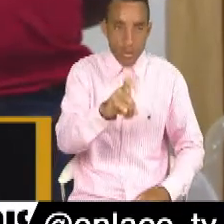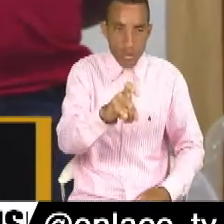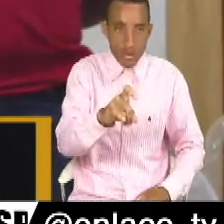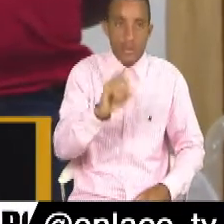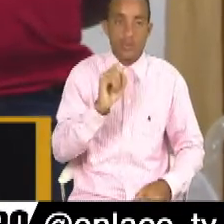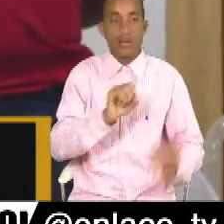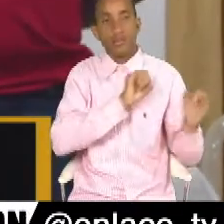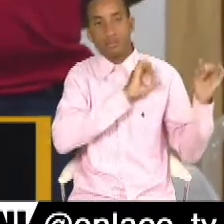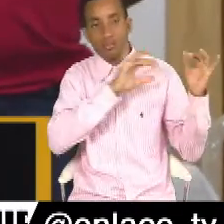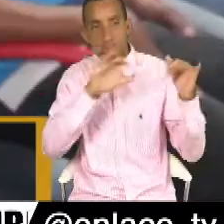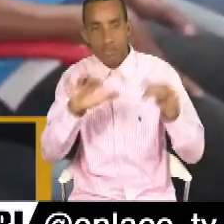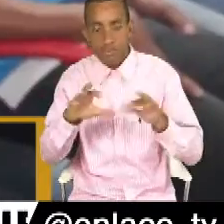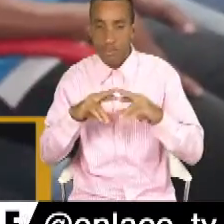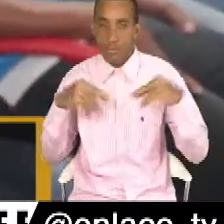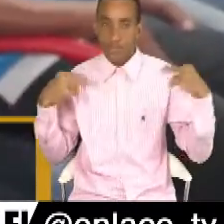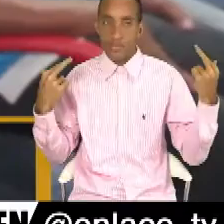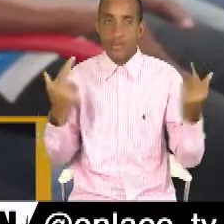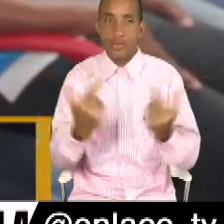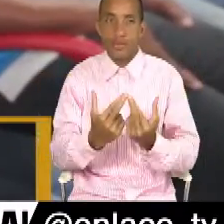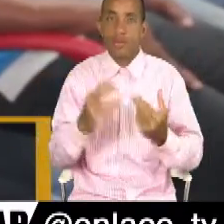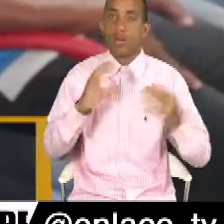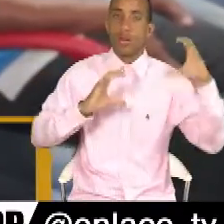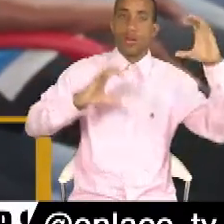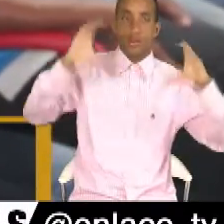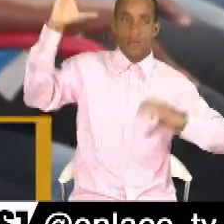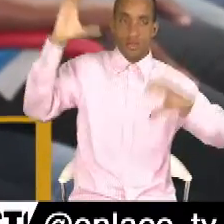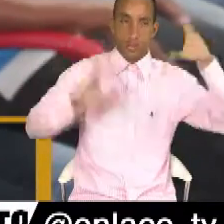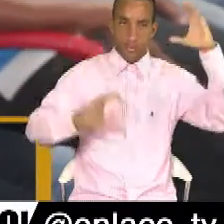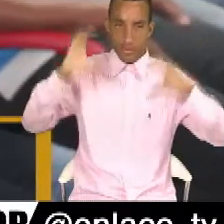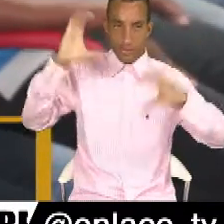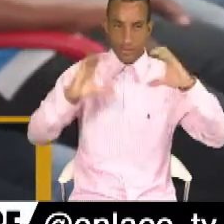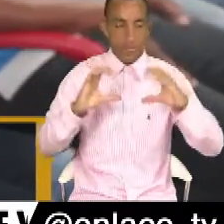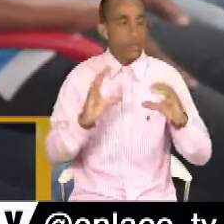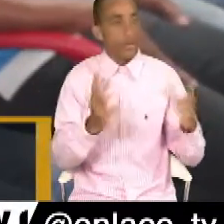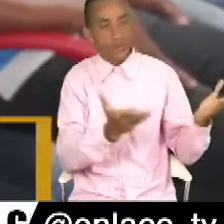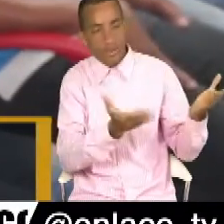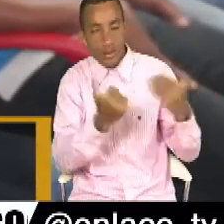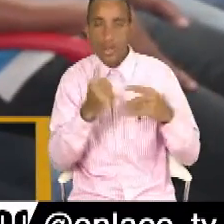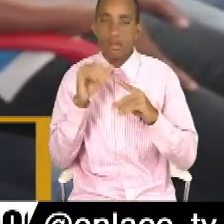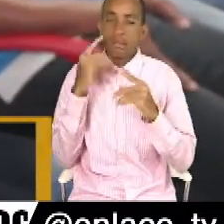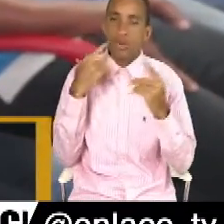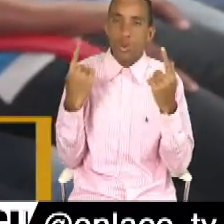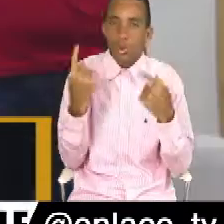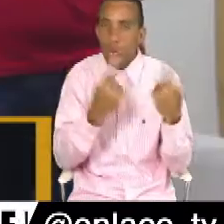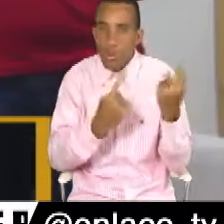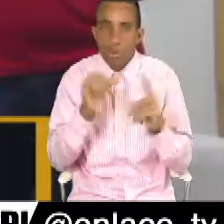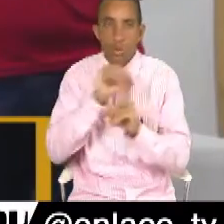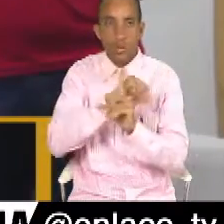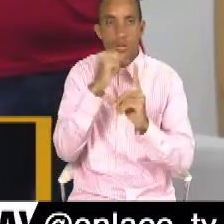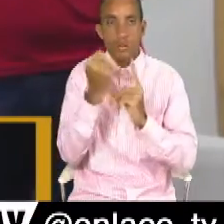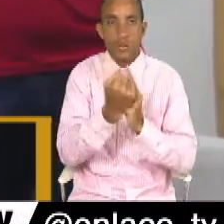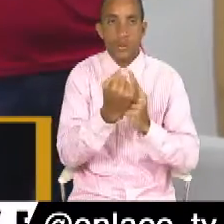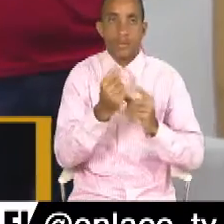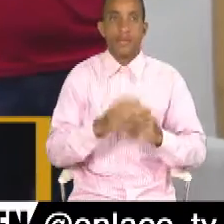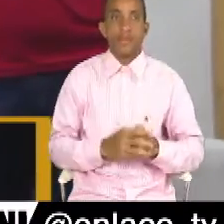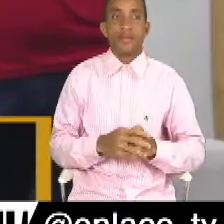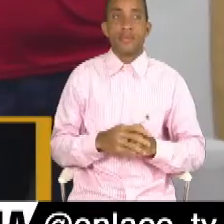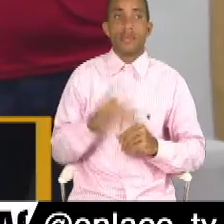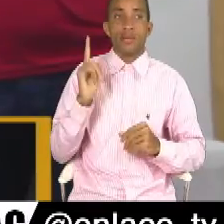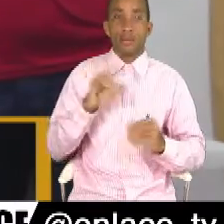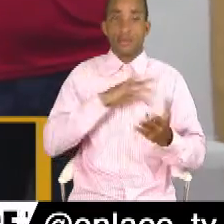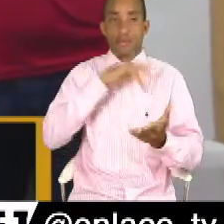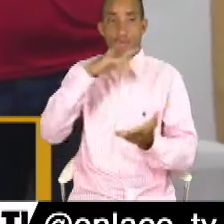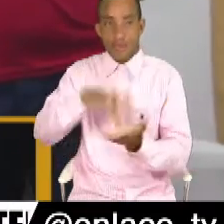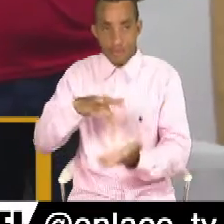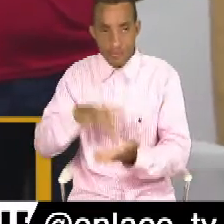convocada por la Procuraduría Regional de Santander para analizar el panorama social que afronta esta zona rural. De ella participan el alcalde de la